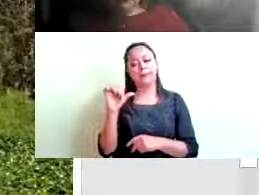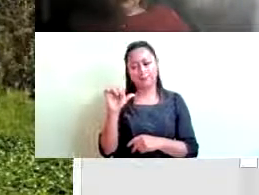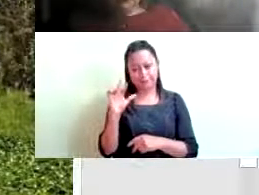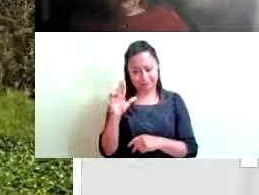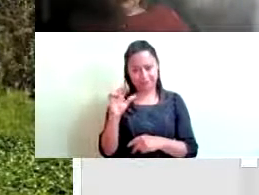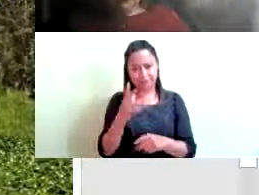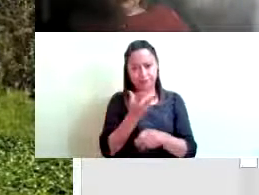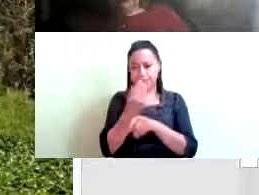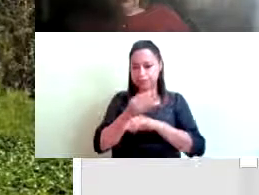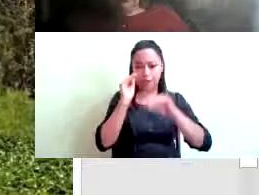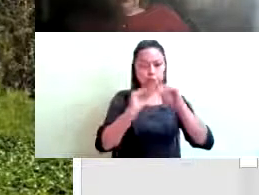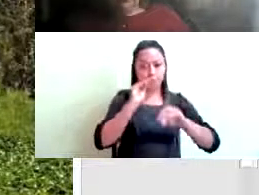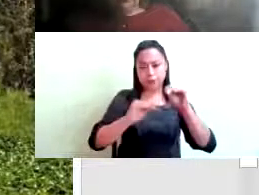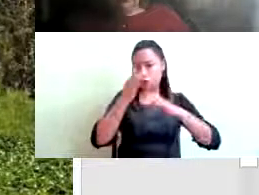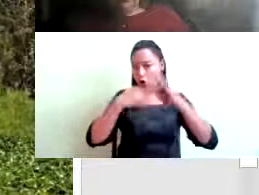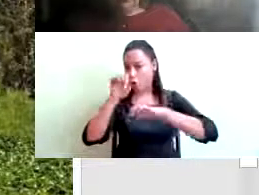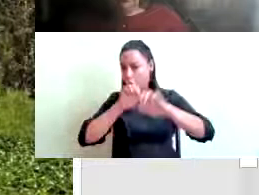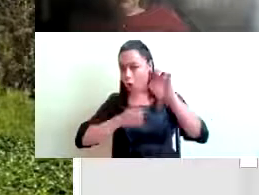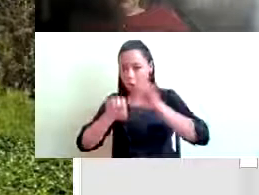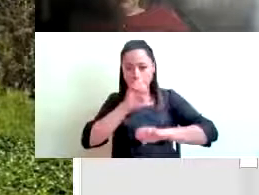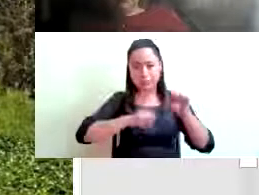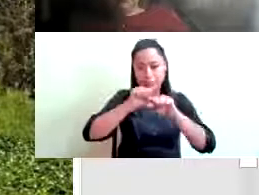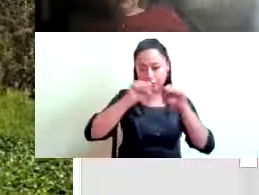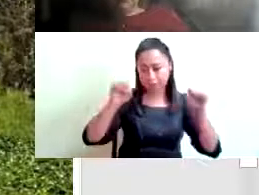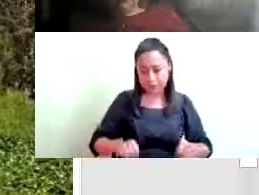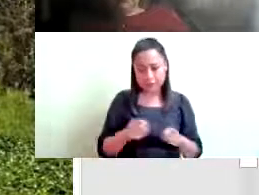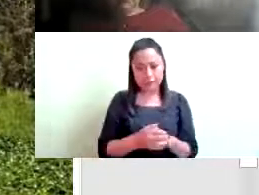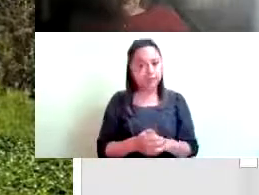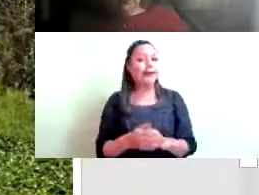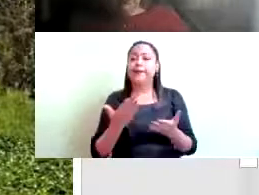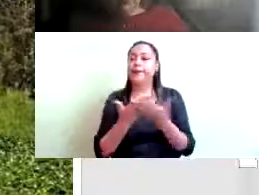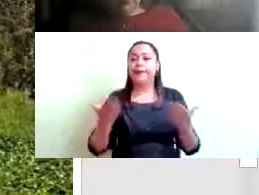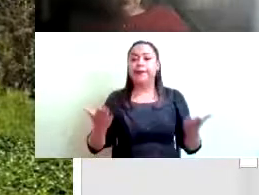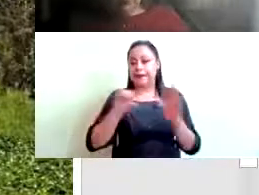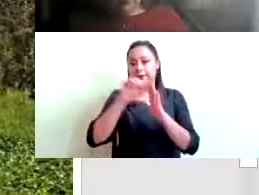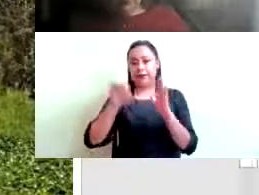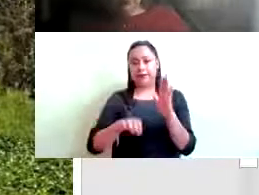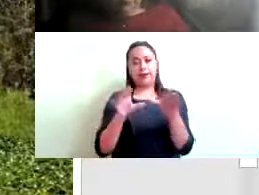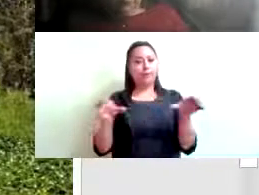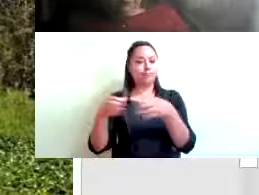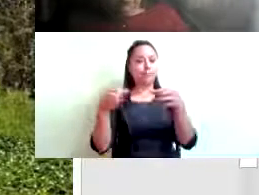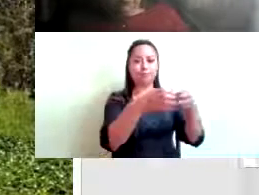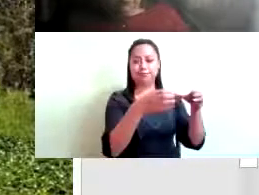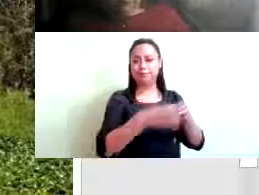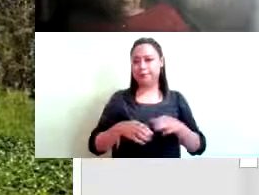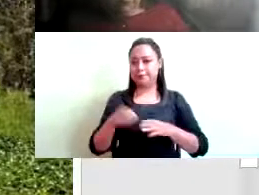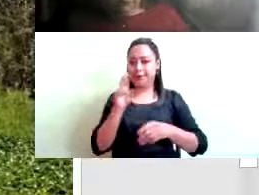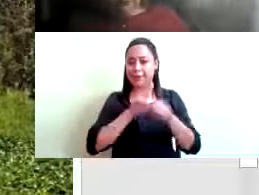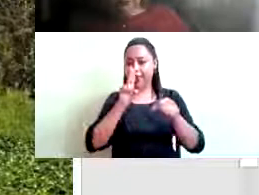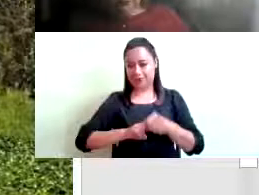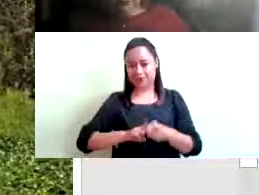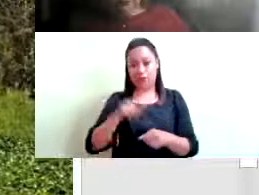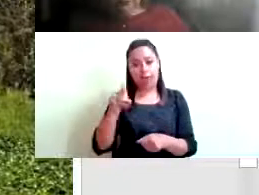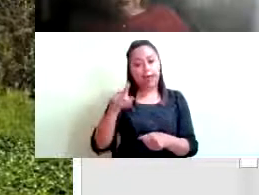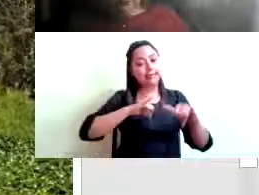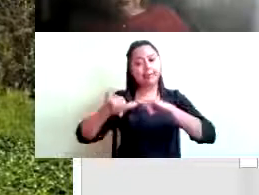ecosistemas. Esto, por supuesto, hablando de los diversos ecosistemas que componen el territorio de la Ciudad